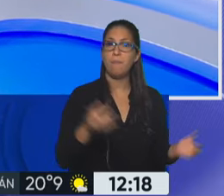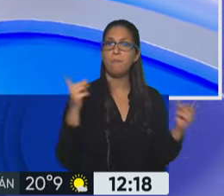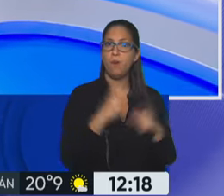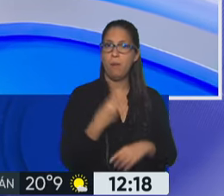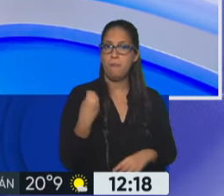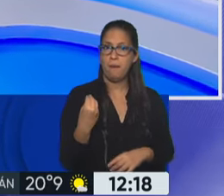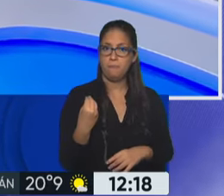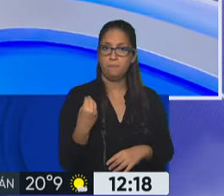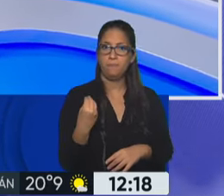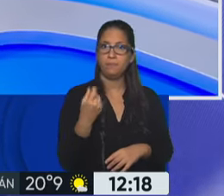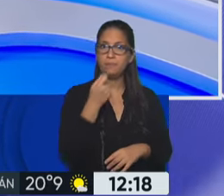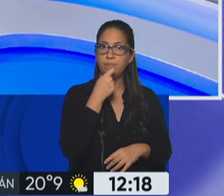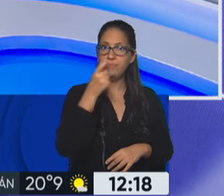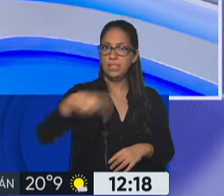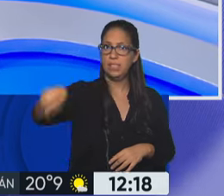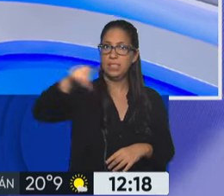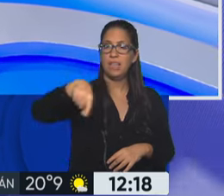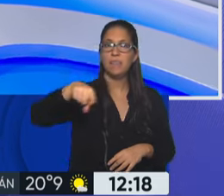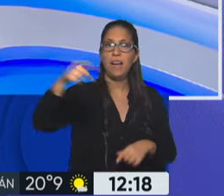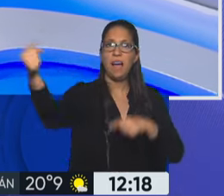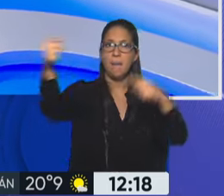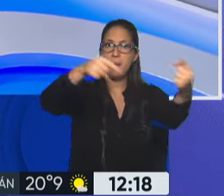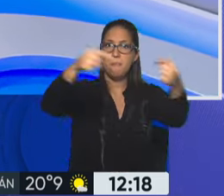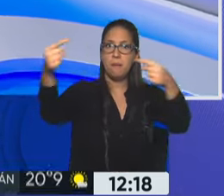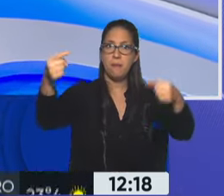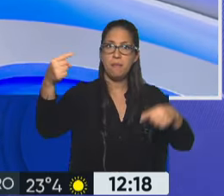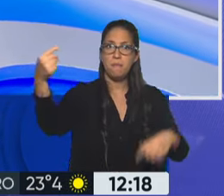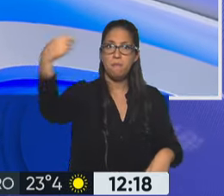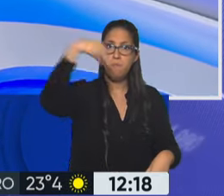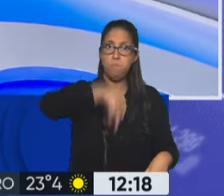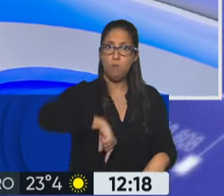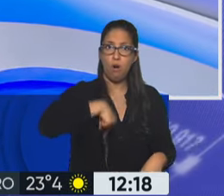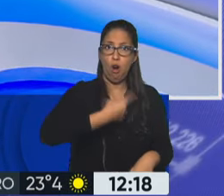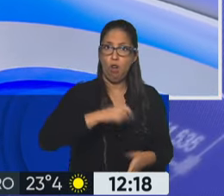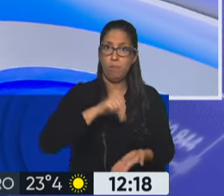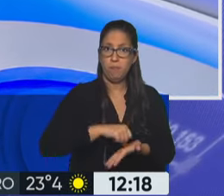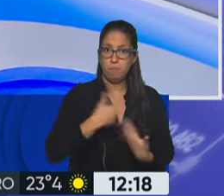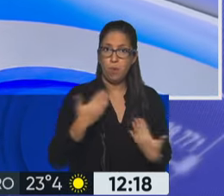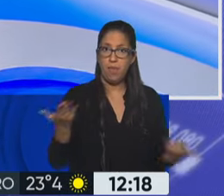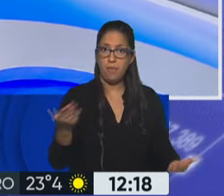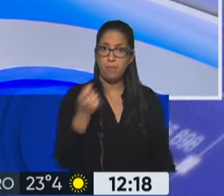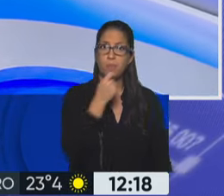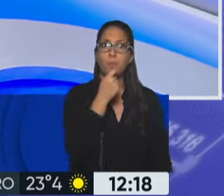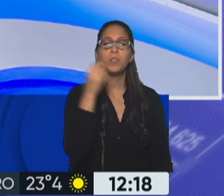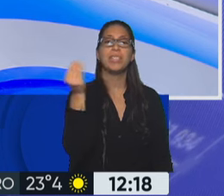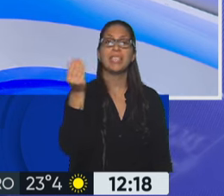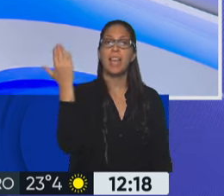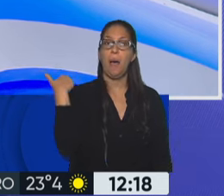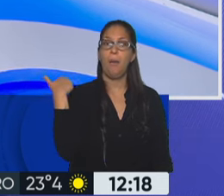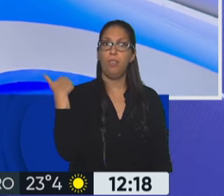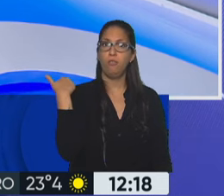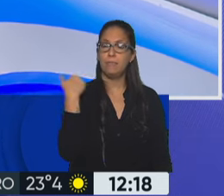las represarias o los ataques pueden ir por terceros países porque lo que pasó el sábado Es que que es muy